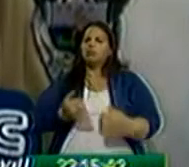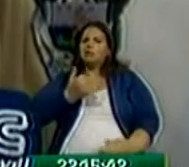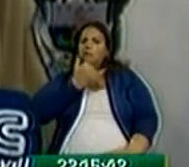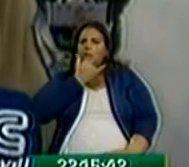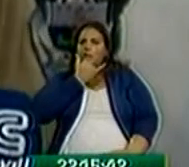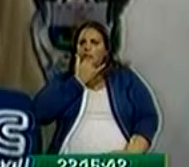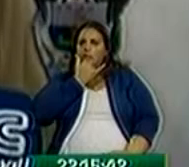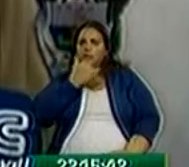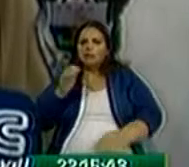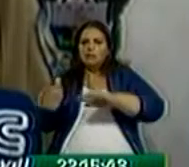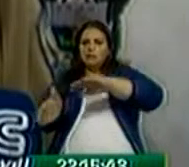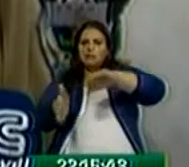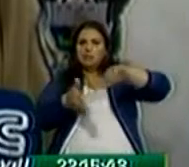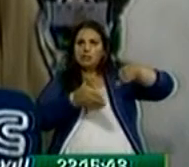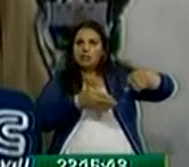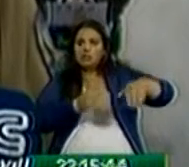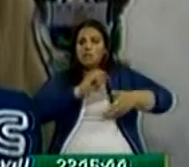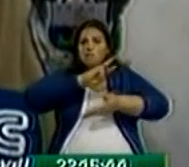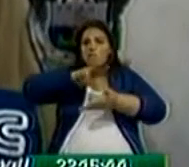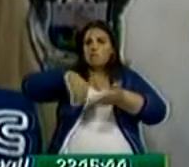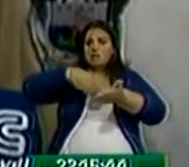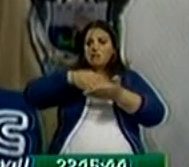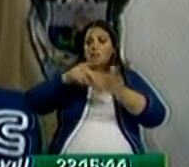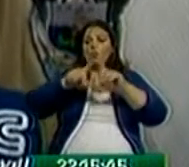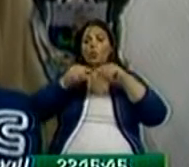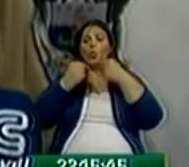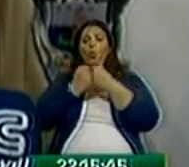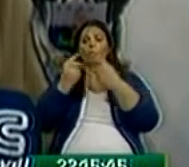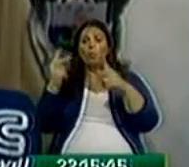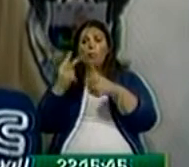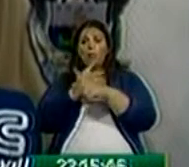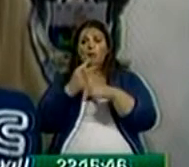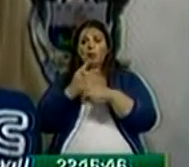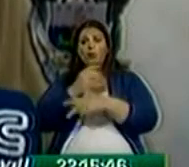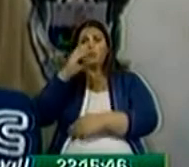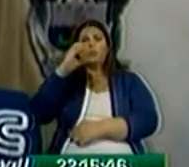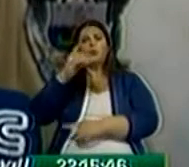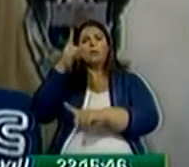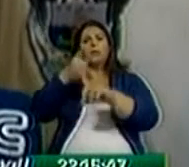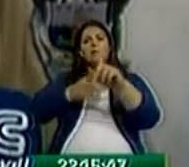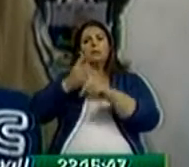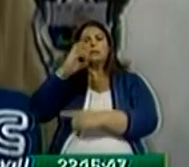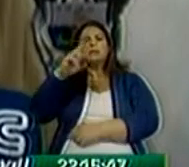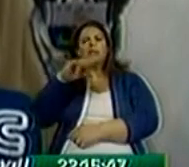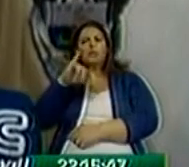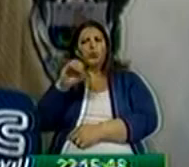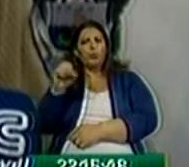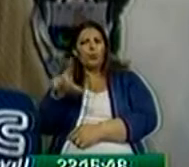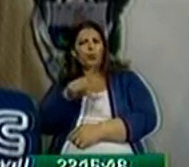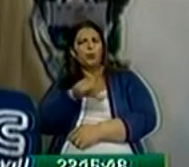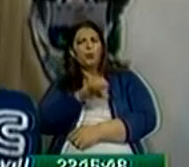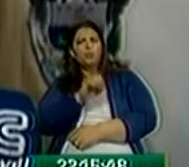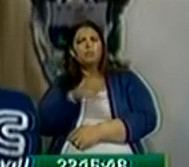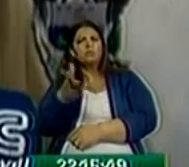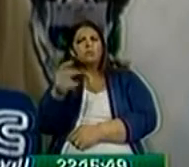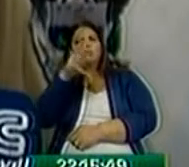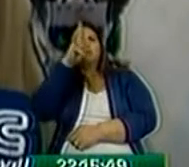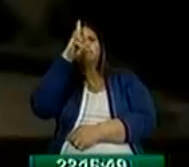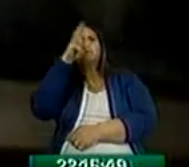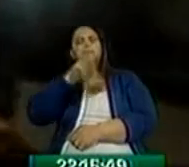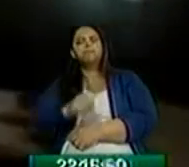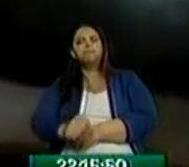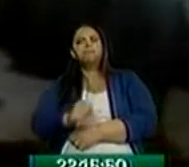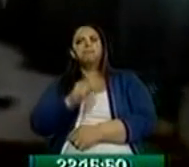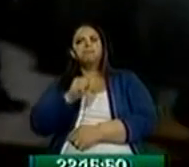al cometimiento de varios ilícitos, como el abigeato principalmente, asociación ilícita, tenencia y porte de armas de fuego, y delito de